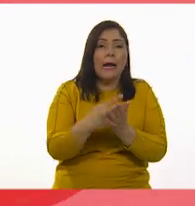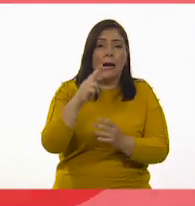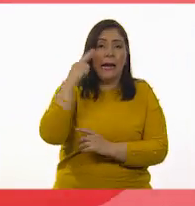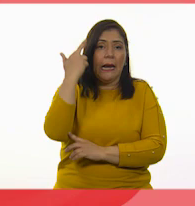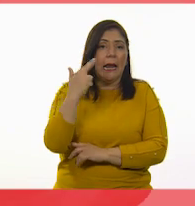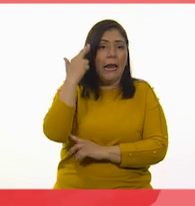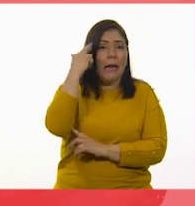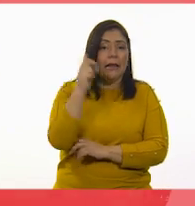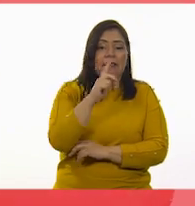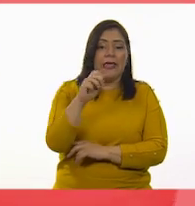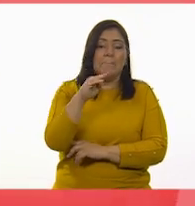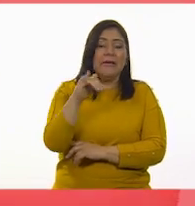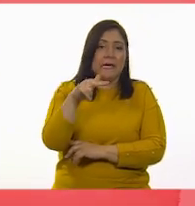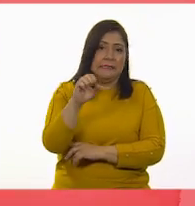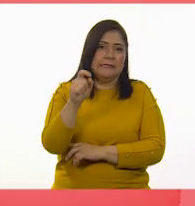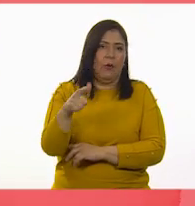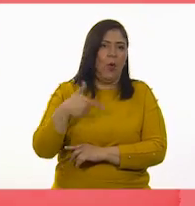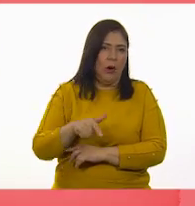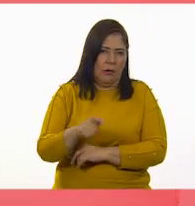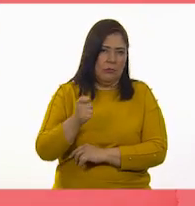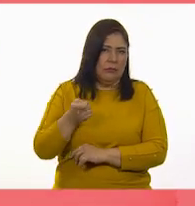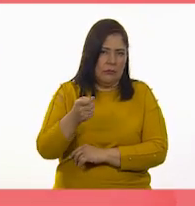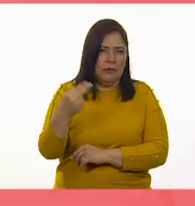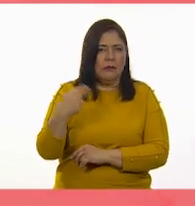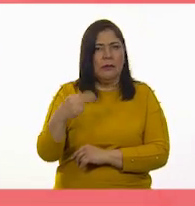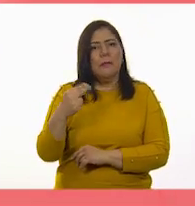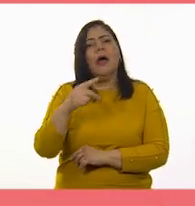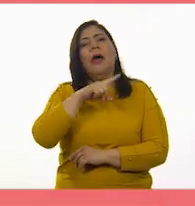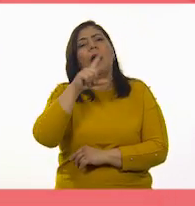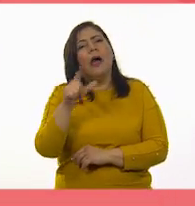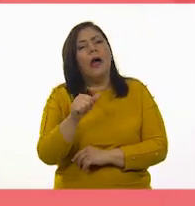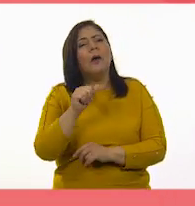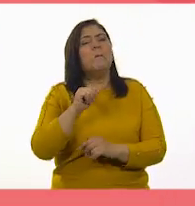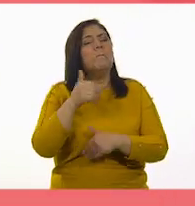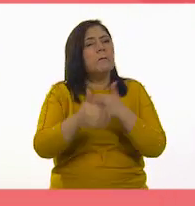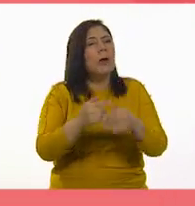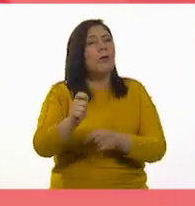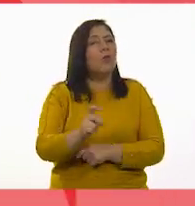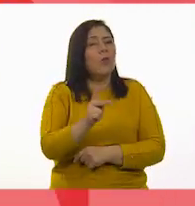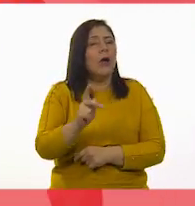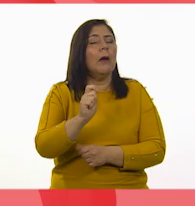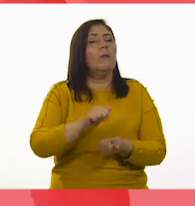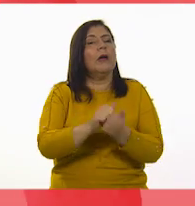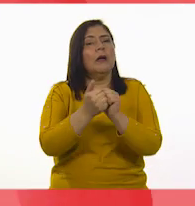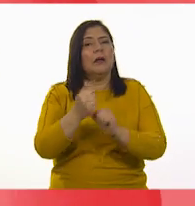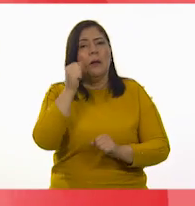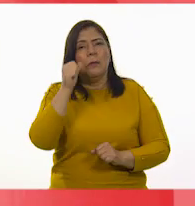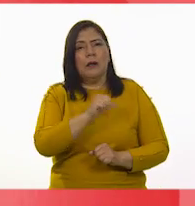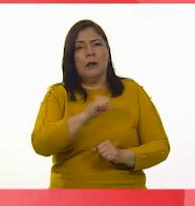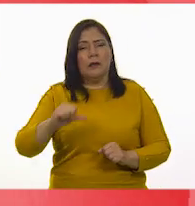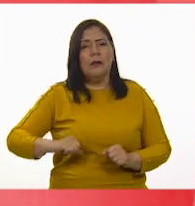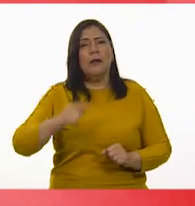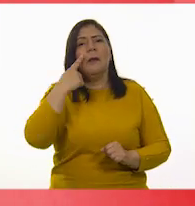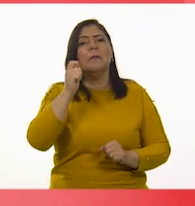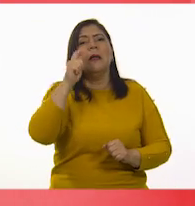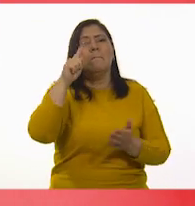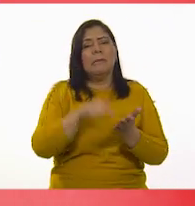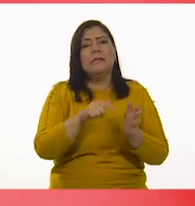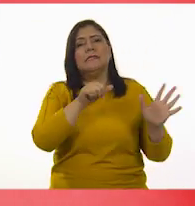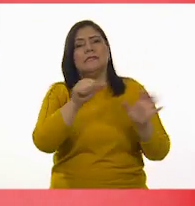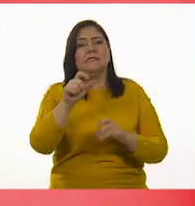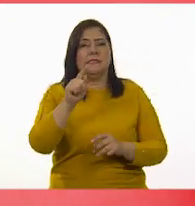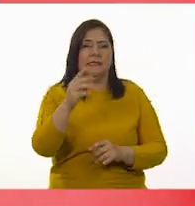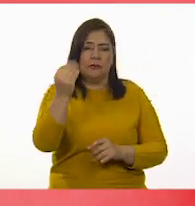de Guanajuato. El pueblo fue transformado en Alcaldía Mayor en 1564, Villa en